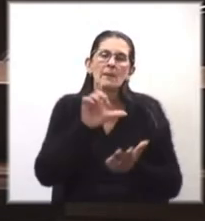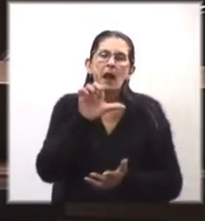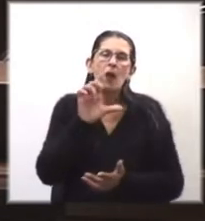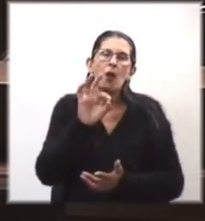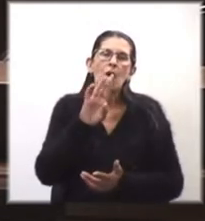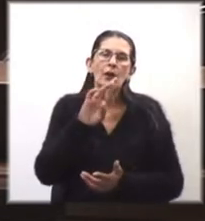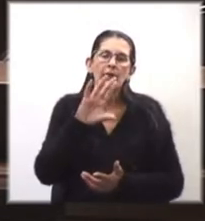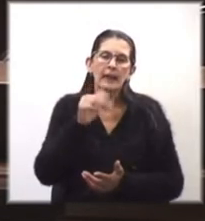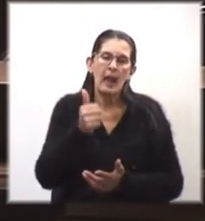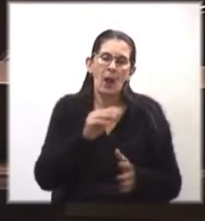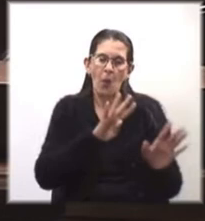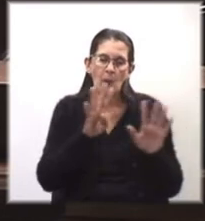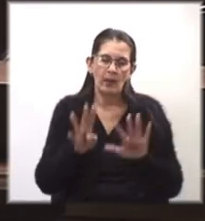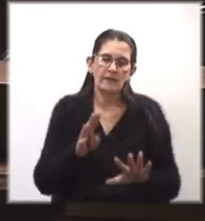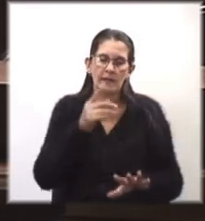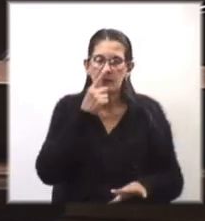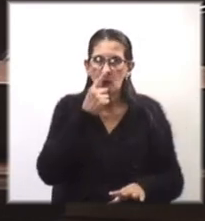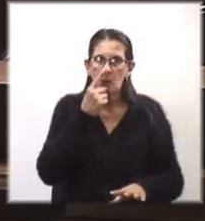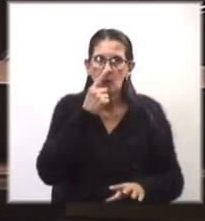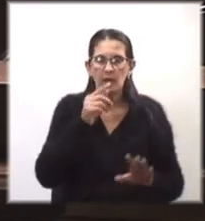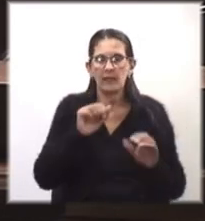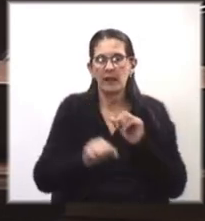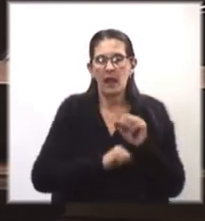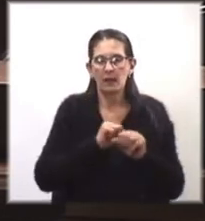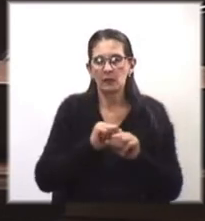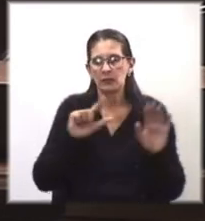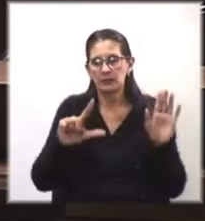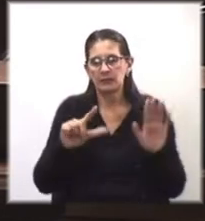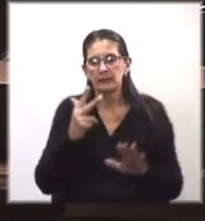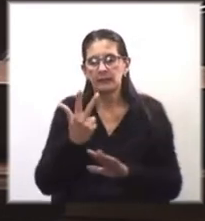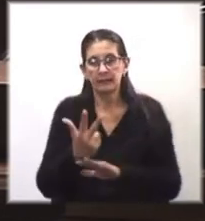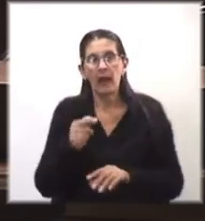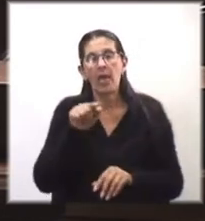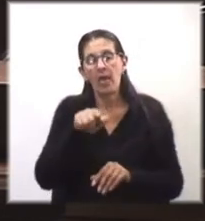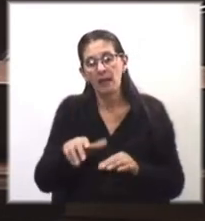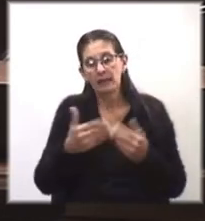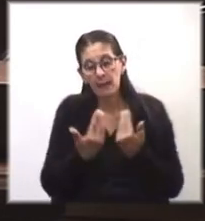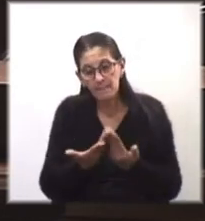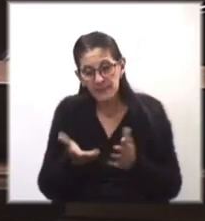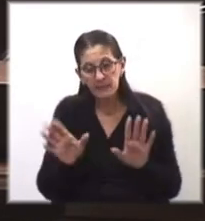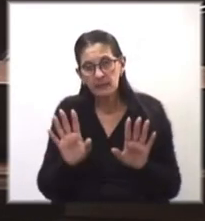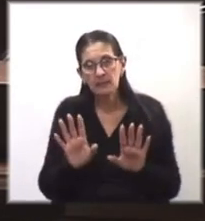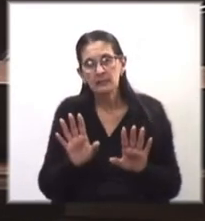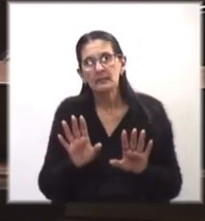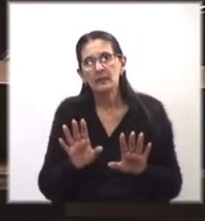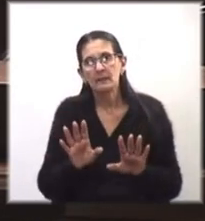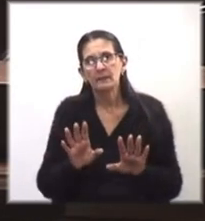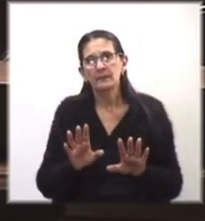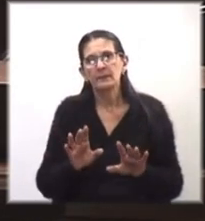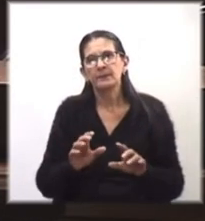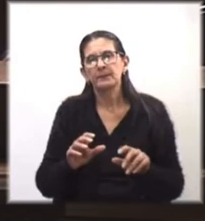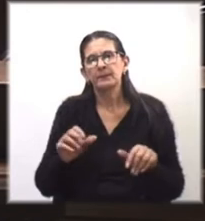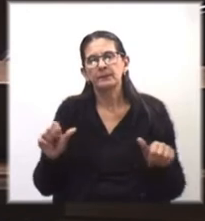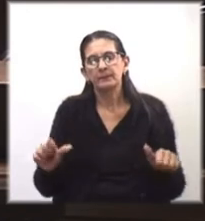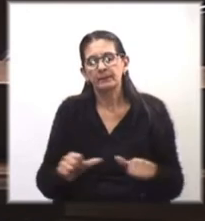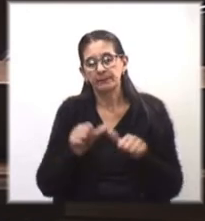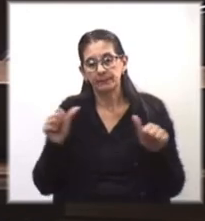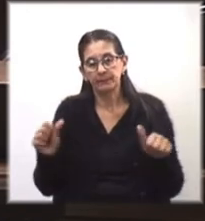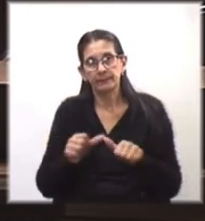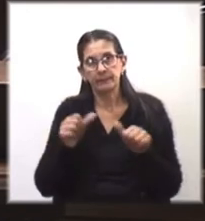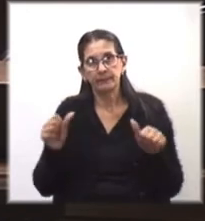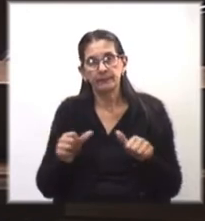de julio del 73. Y ahí comienzan a reverdecer,